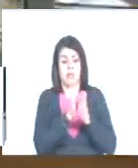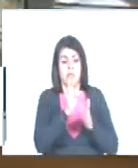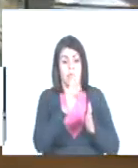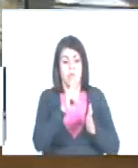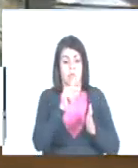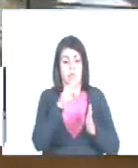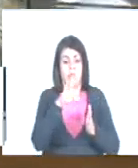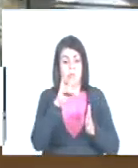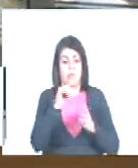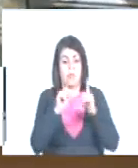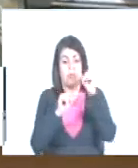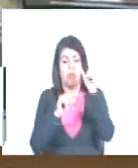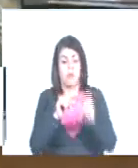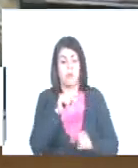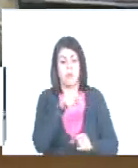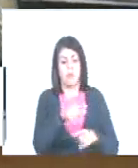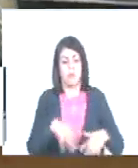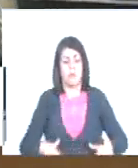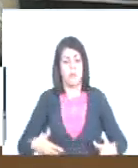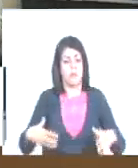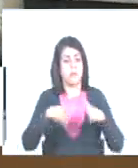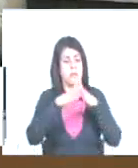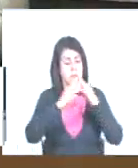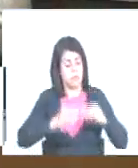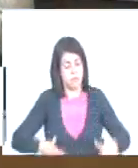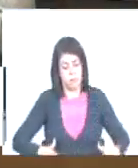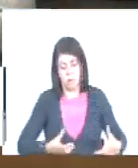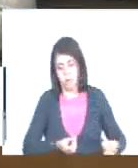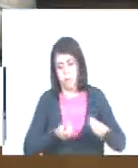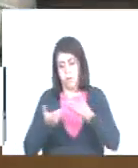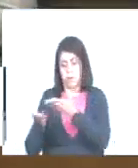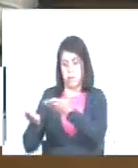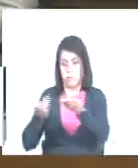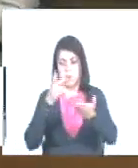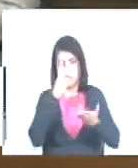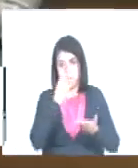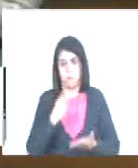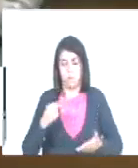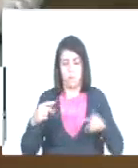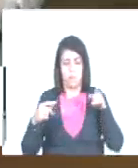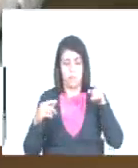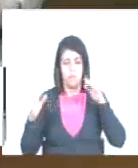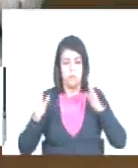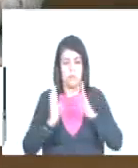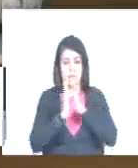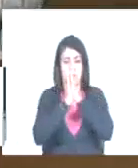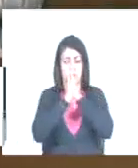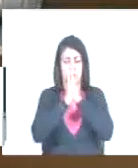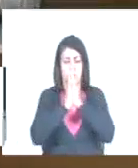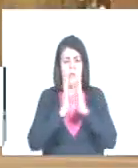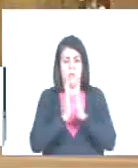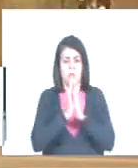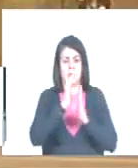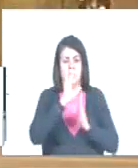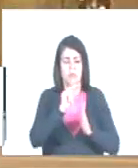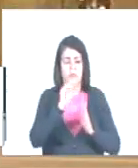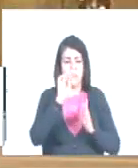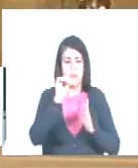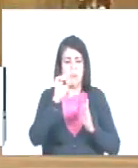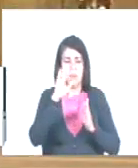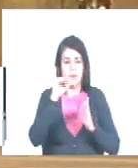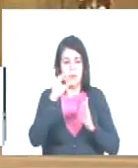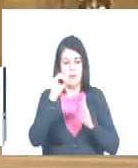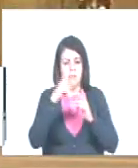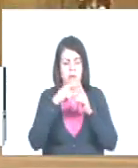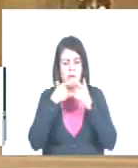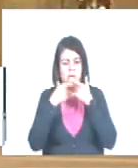aquel San Francisco era rico y entregó toda su riqueza a los pobres y se volvió santo. San Francisco, aquel que le pidió a Dios